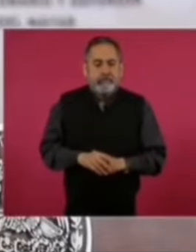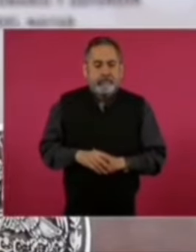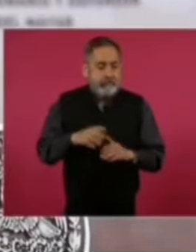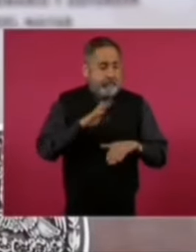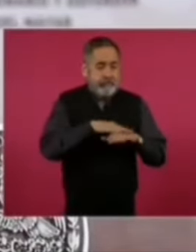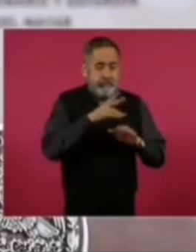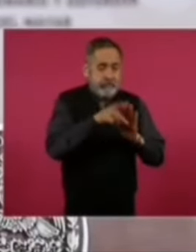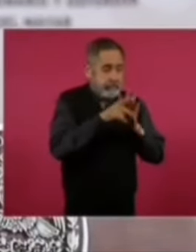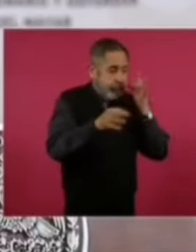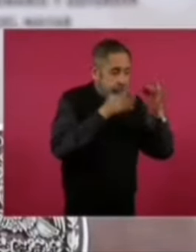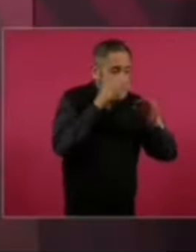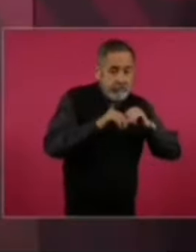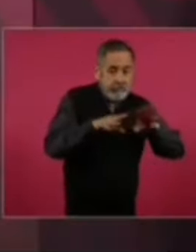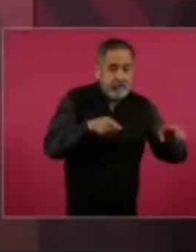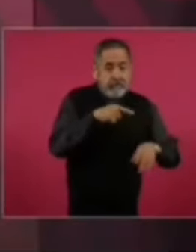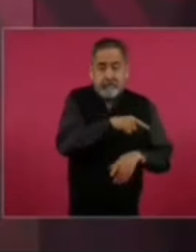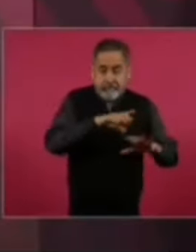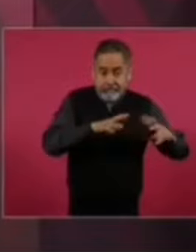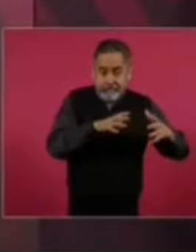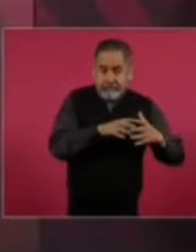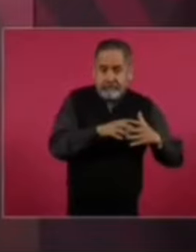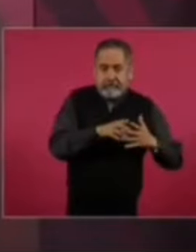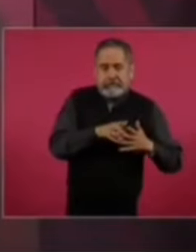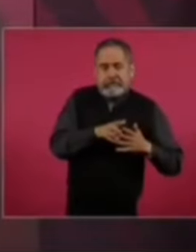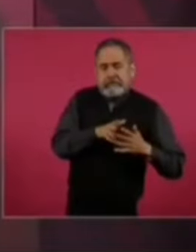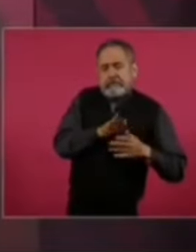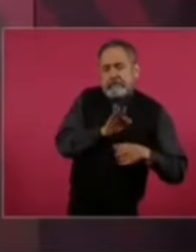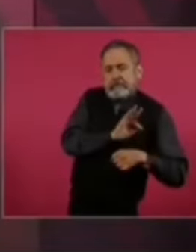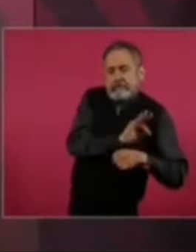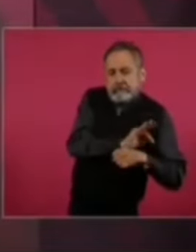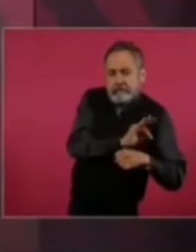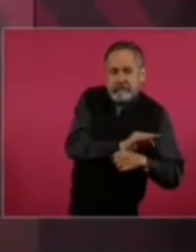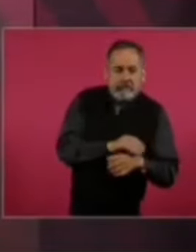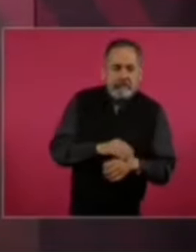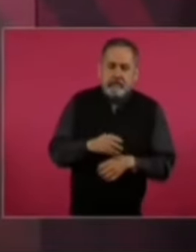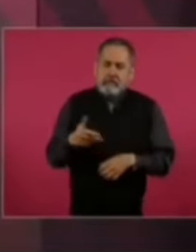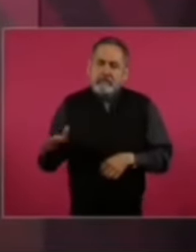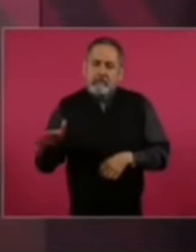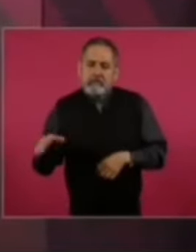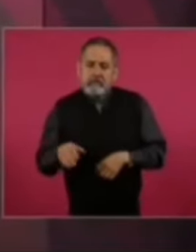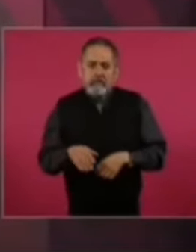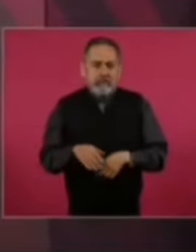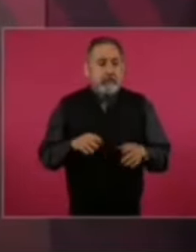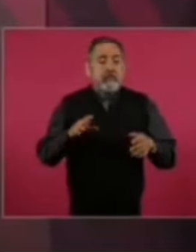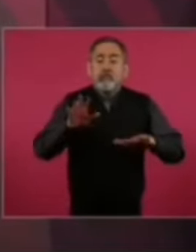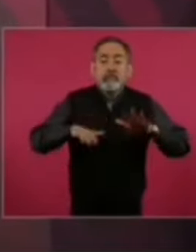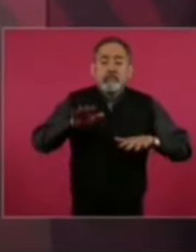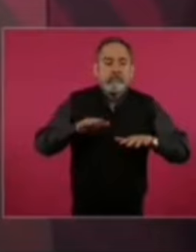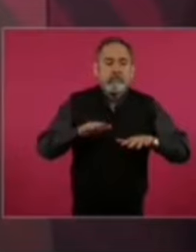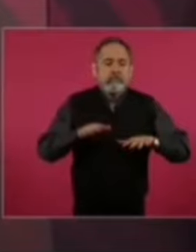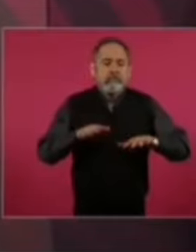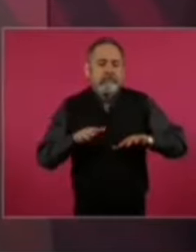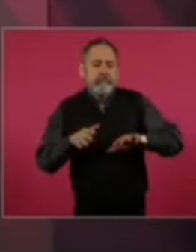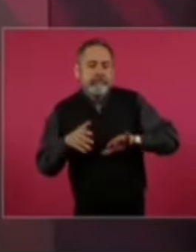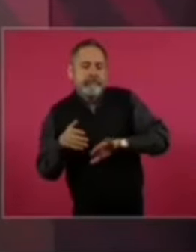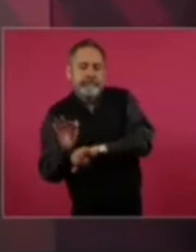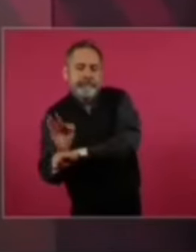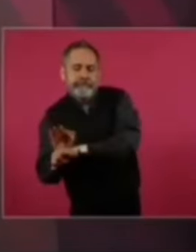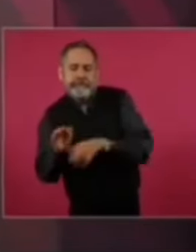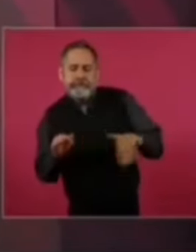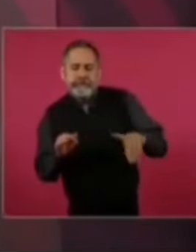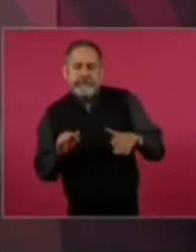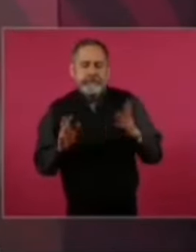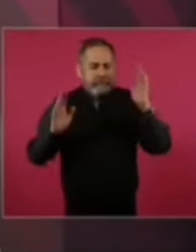los medios se cargan en ese pleito interno. No es que yo